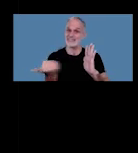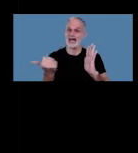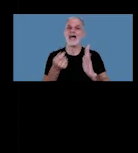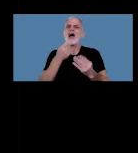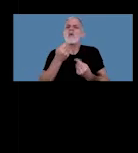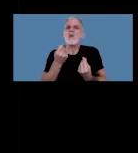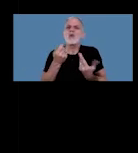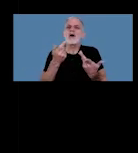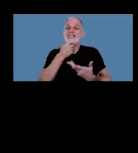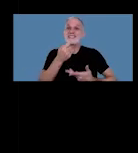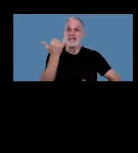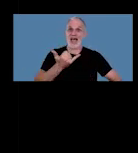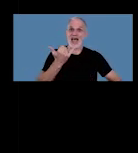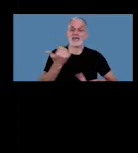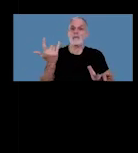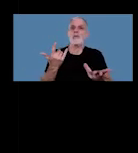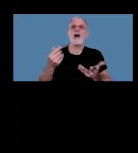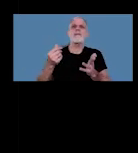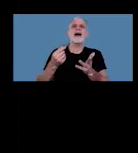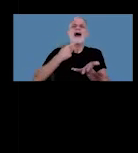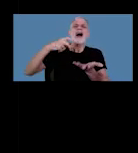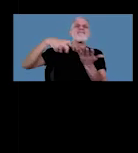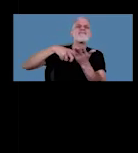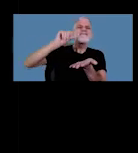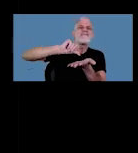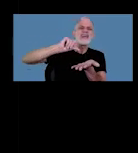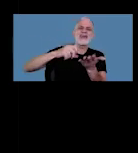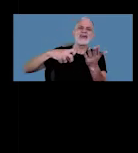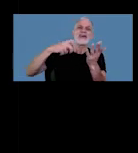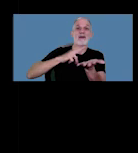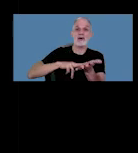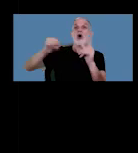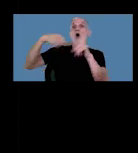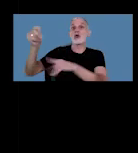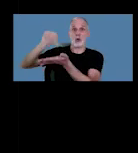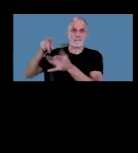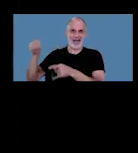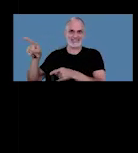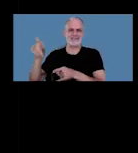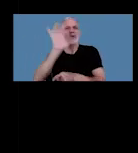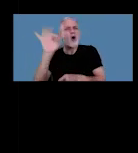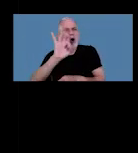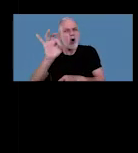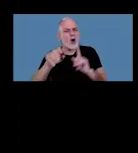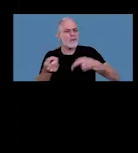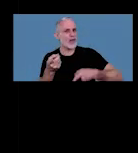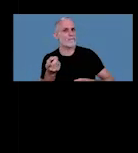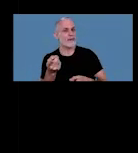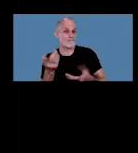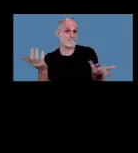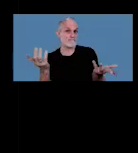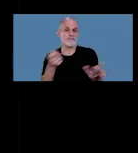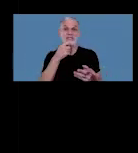adquiera residencia fiscal en otro país, o bien cuando